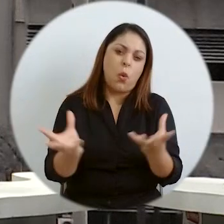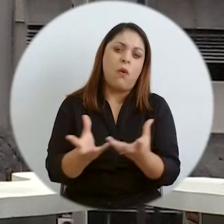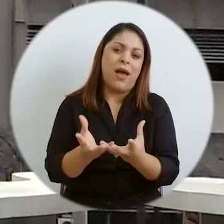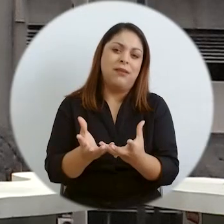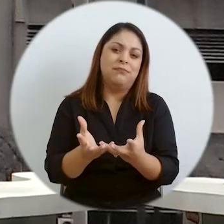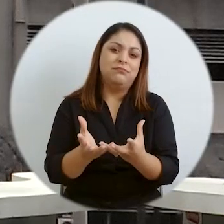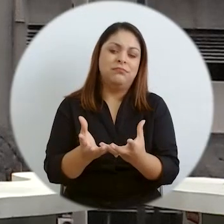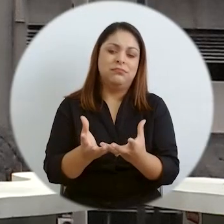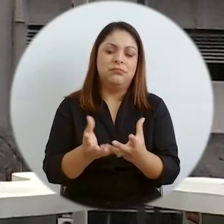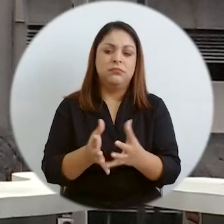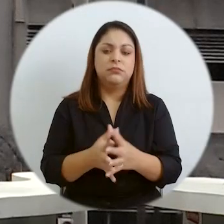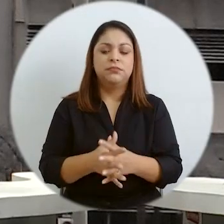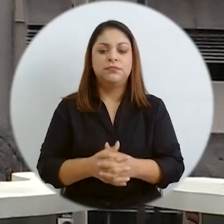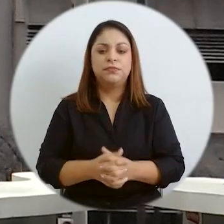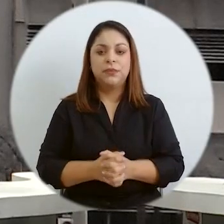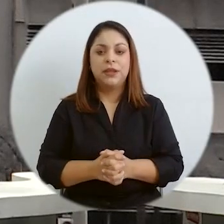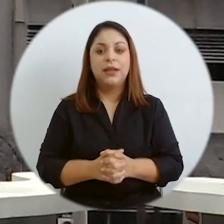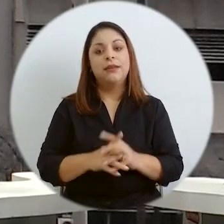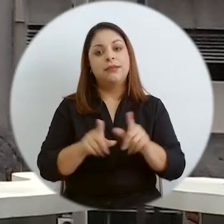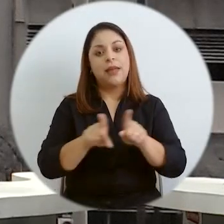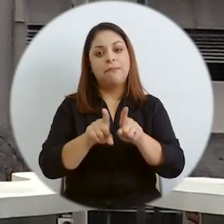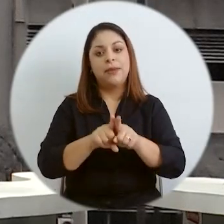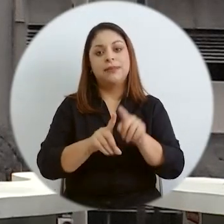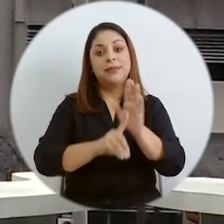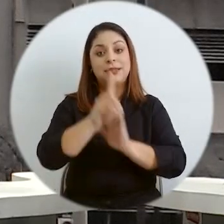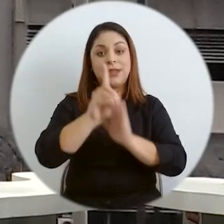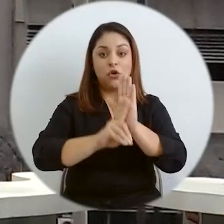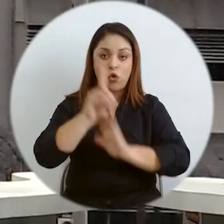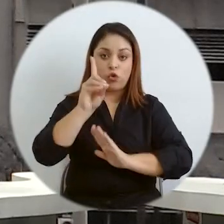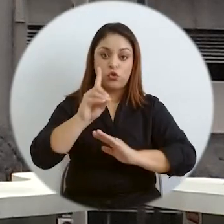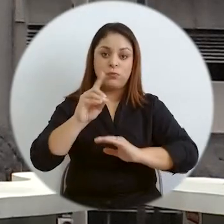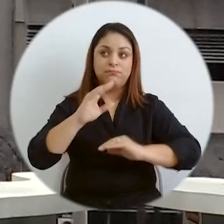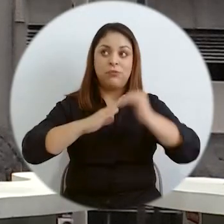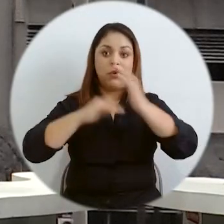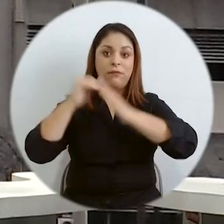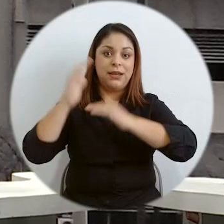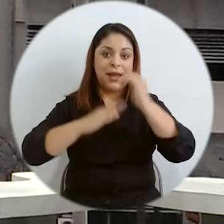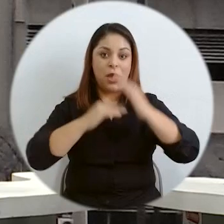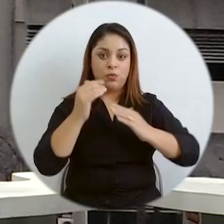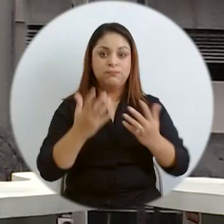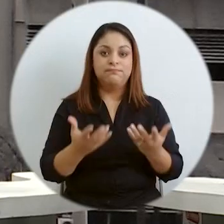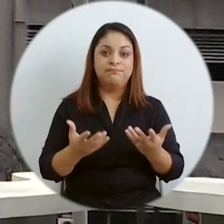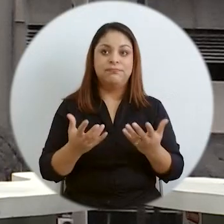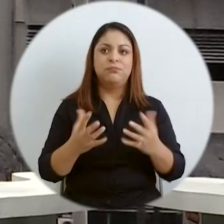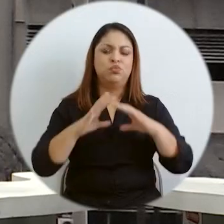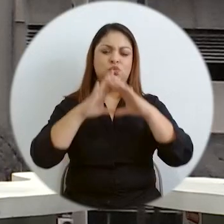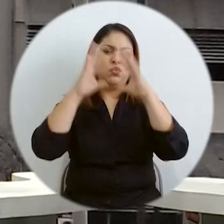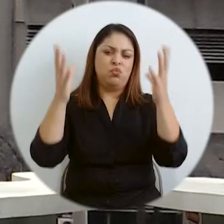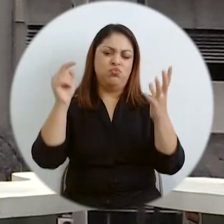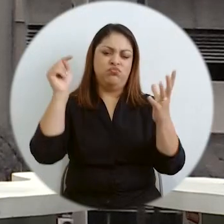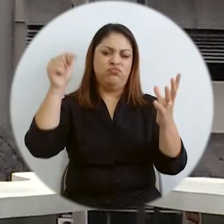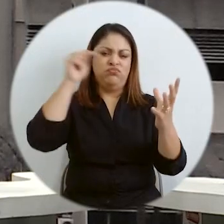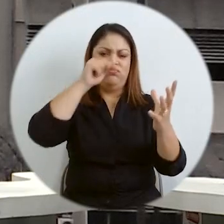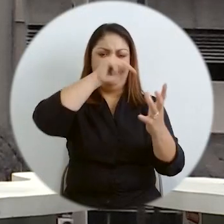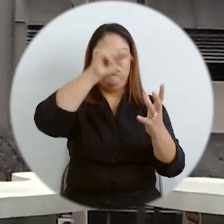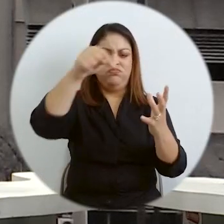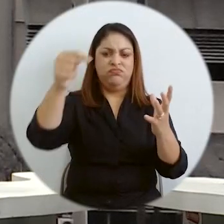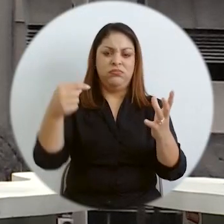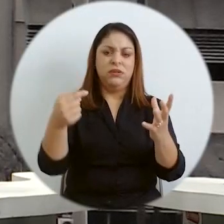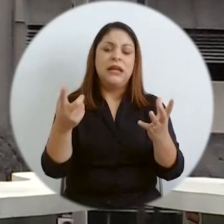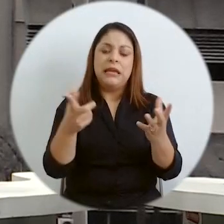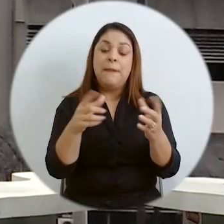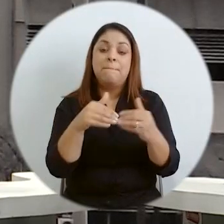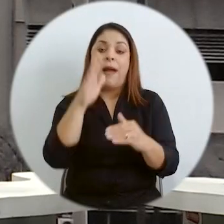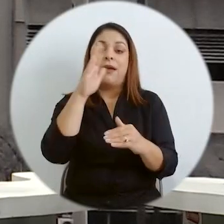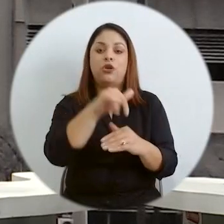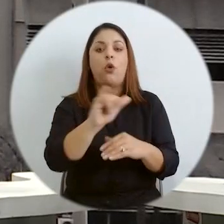cuanto al desarrollo inmobiliario que está habiendo en muchas partes del mundo y sobre todo en regiones que tienen las